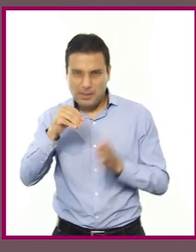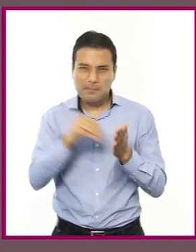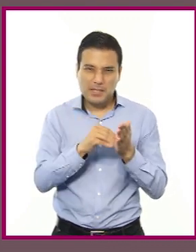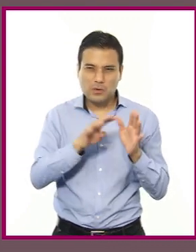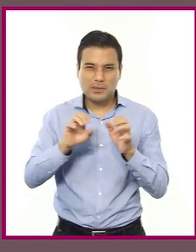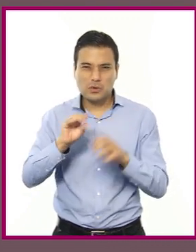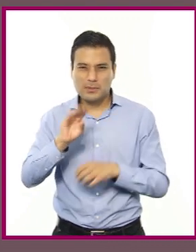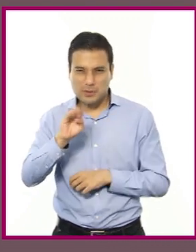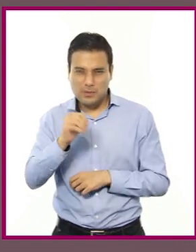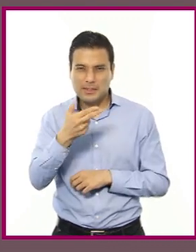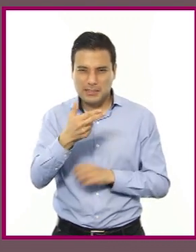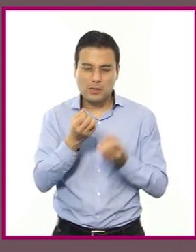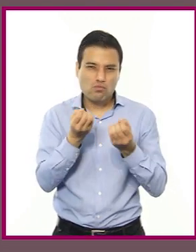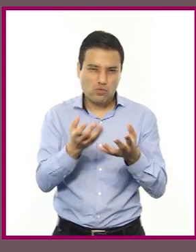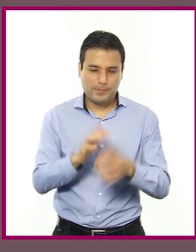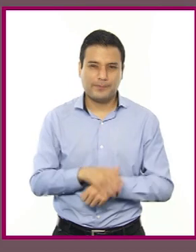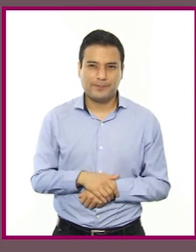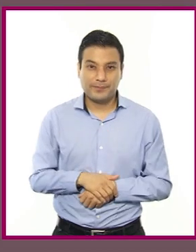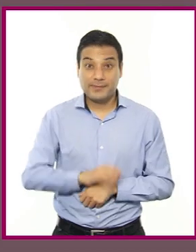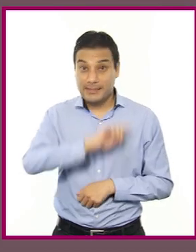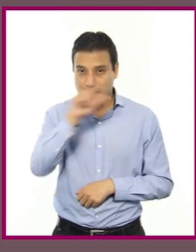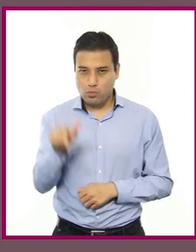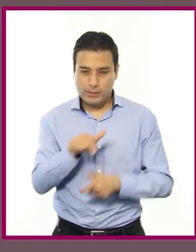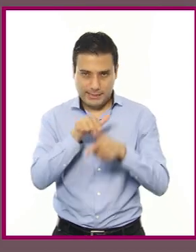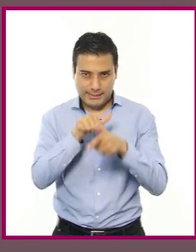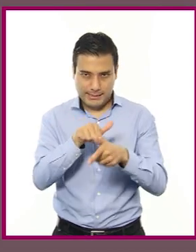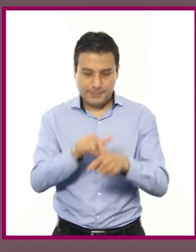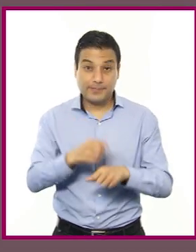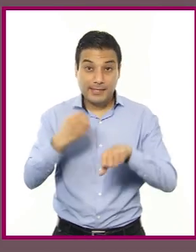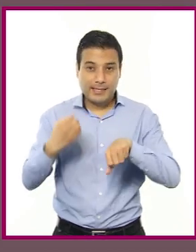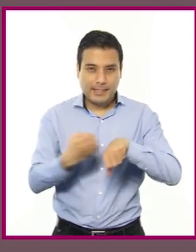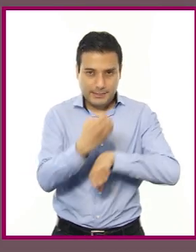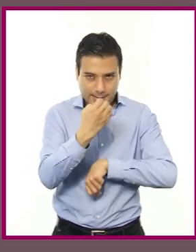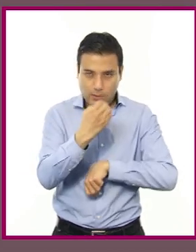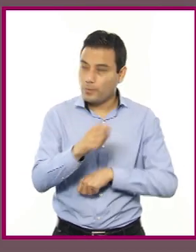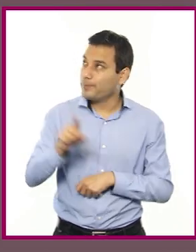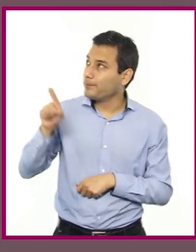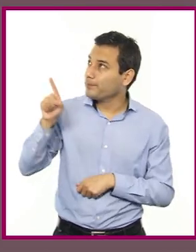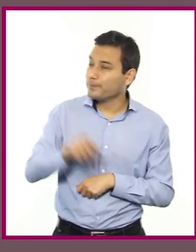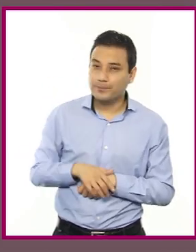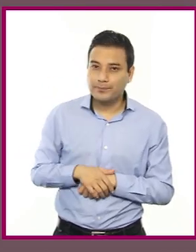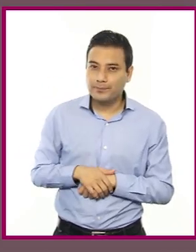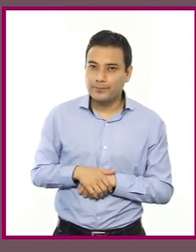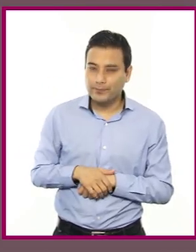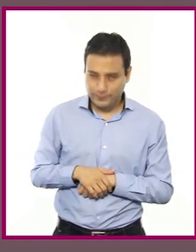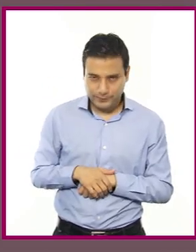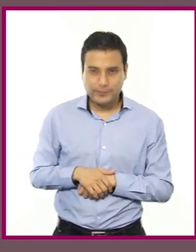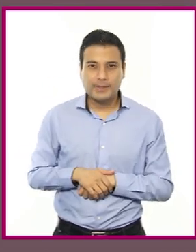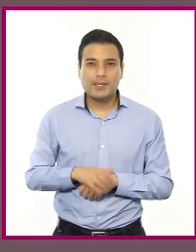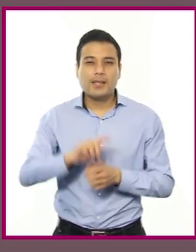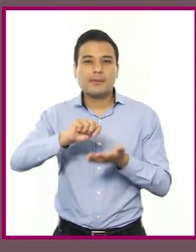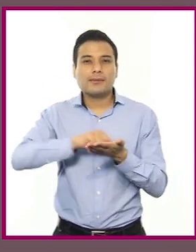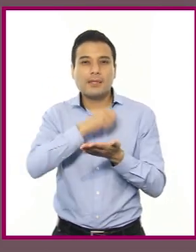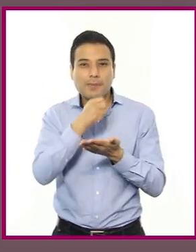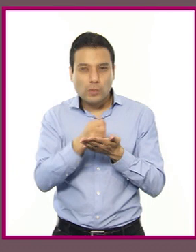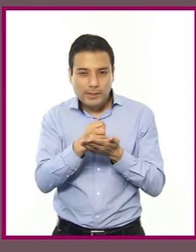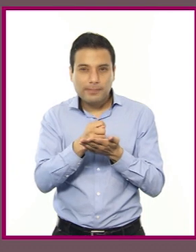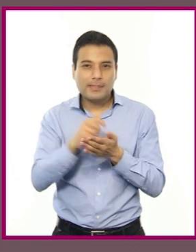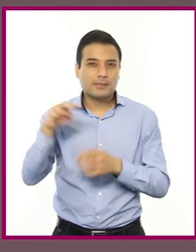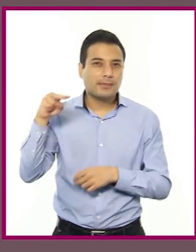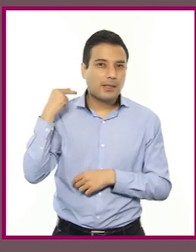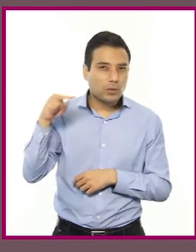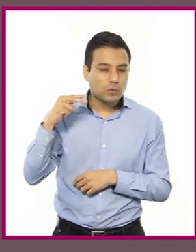299.999 hectáreas. Se continuó el reparto en los estados de color beige: Tamaulipas, Veracruz,